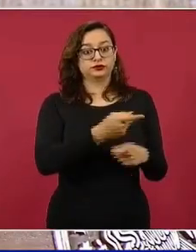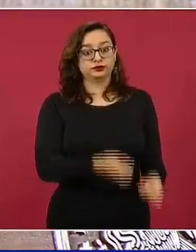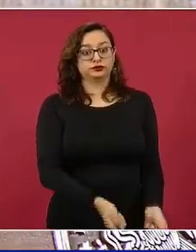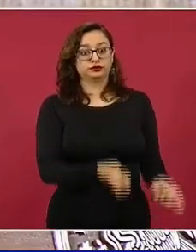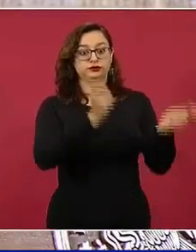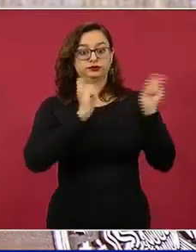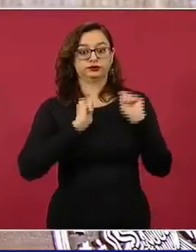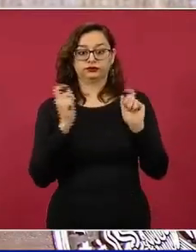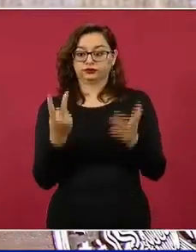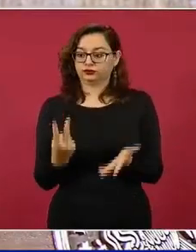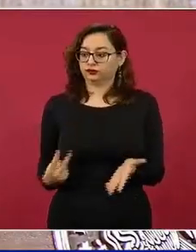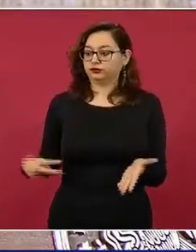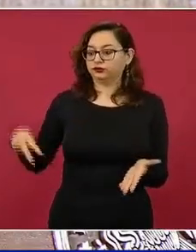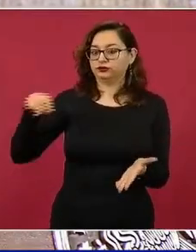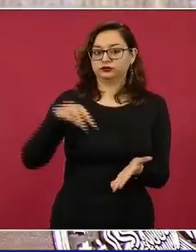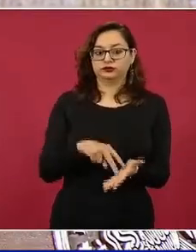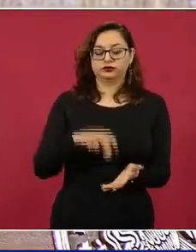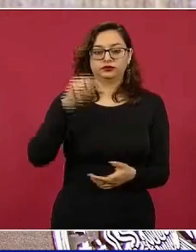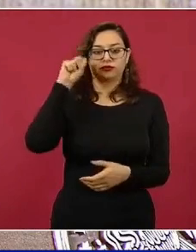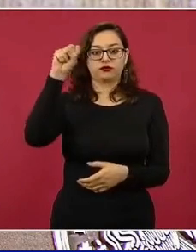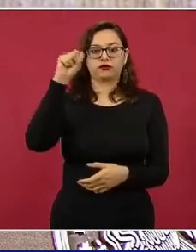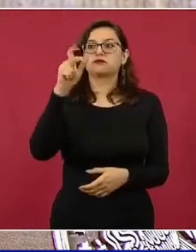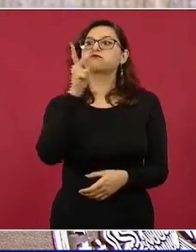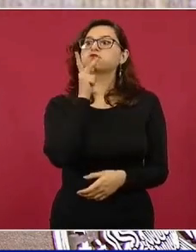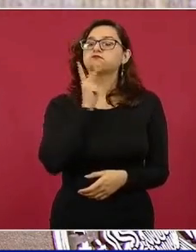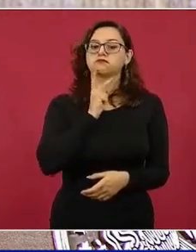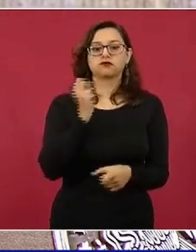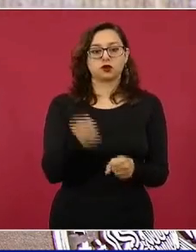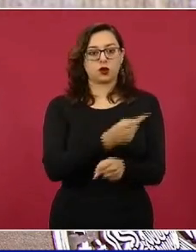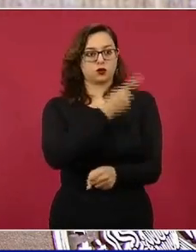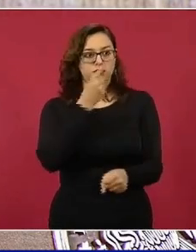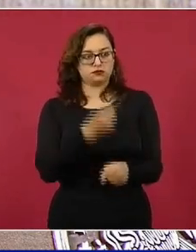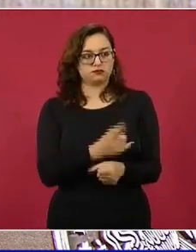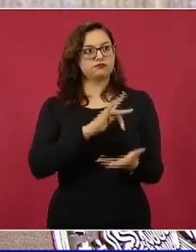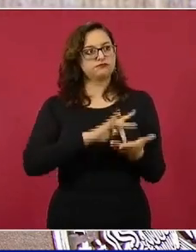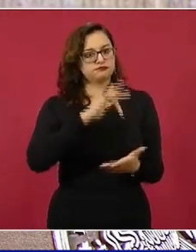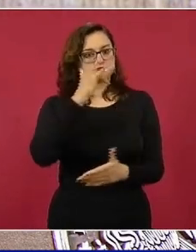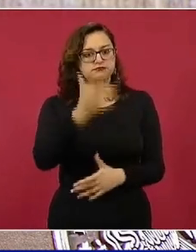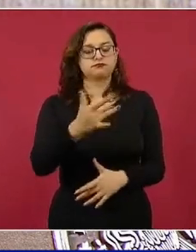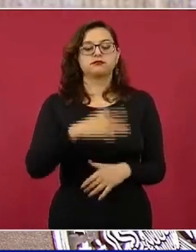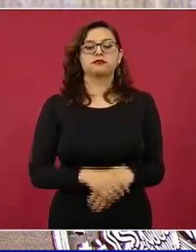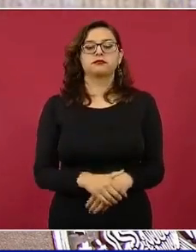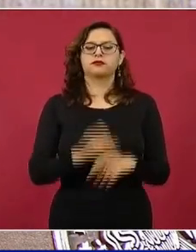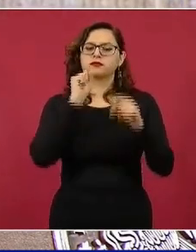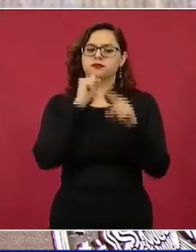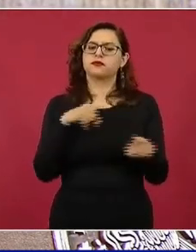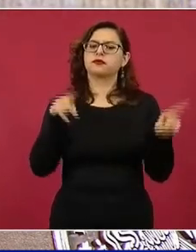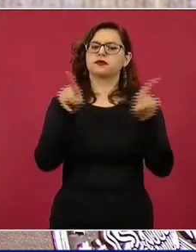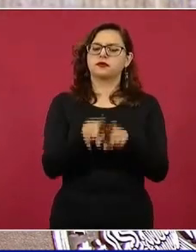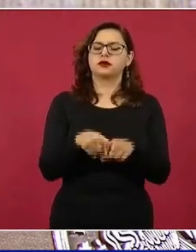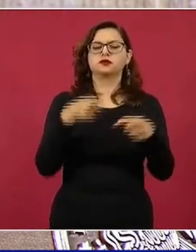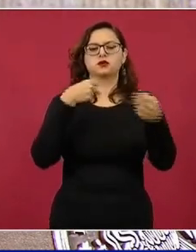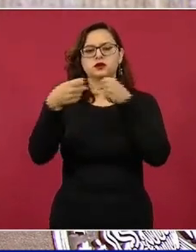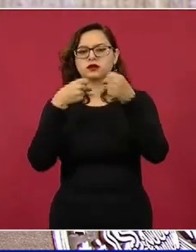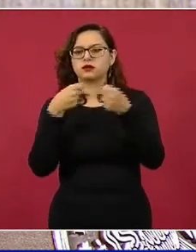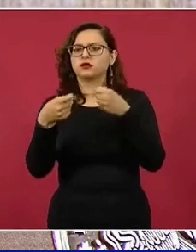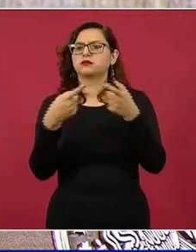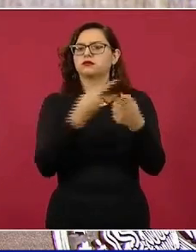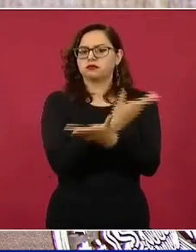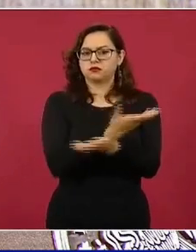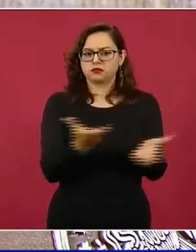a dirigir a nuestro sindicato petrolero. Saludo a los representantes de los medios de comunicación y a